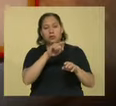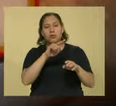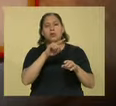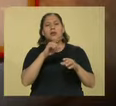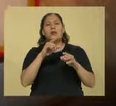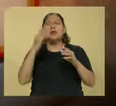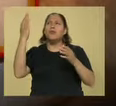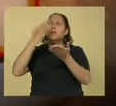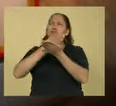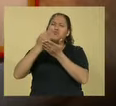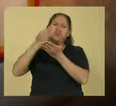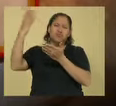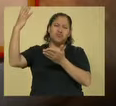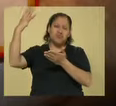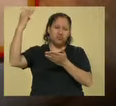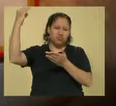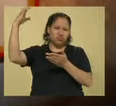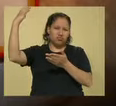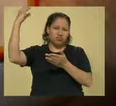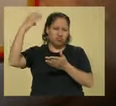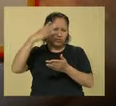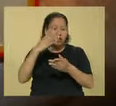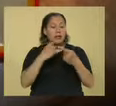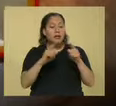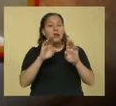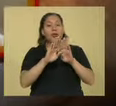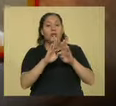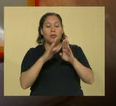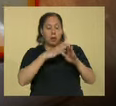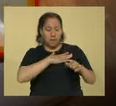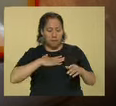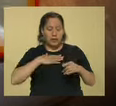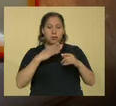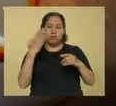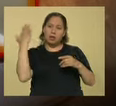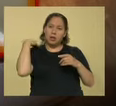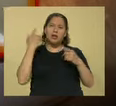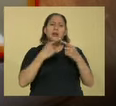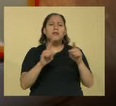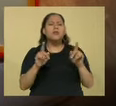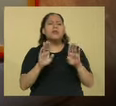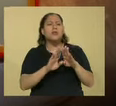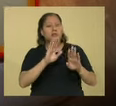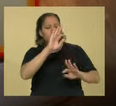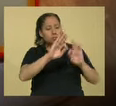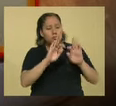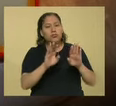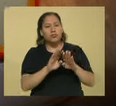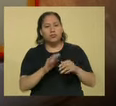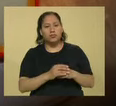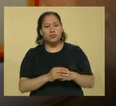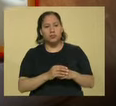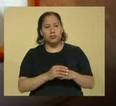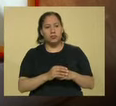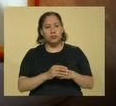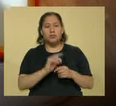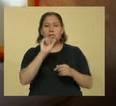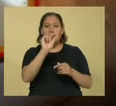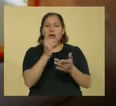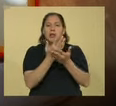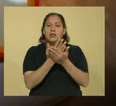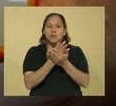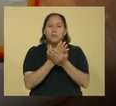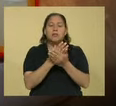diferente al de la parte de enfrente del pecho, ¿cómo se hace este tratamiento? ¿Se espera